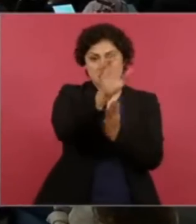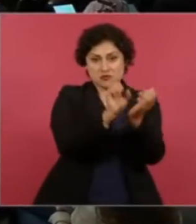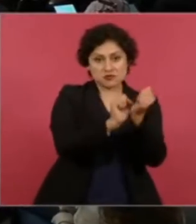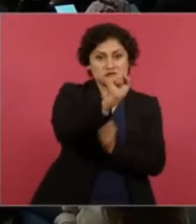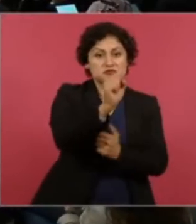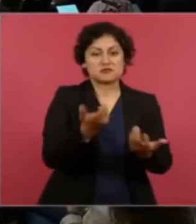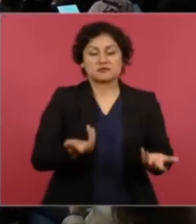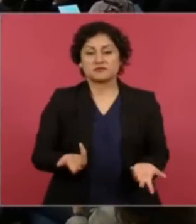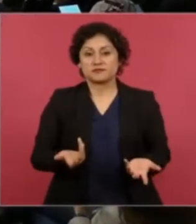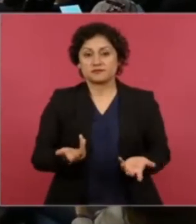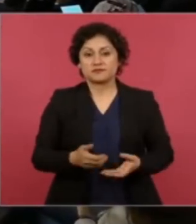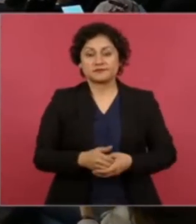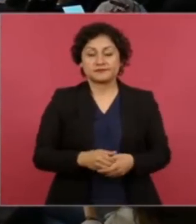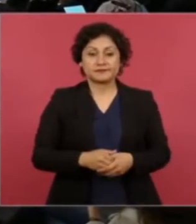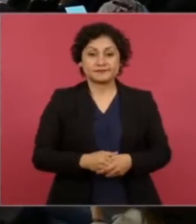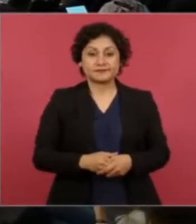Entonces,